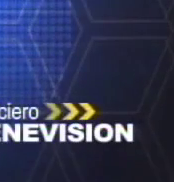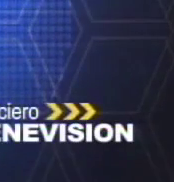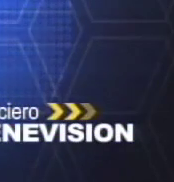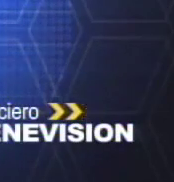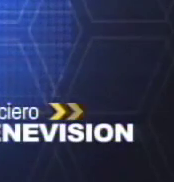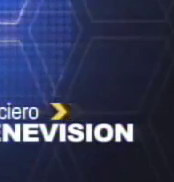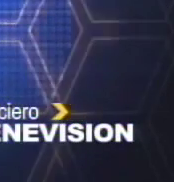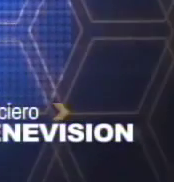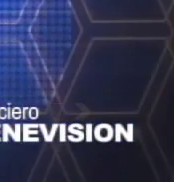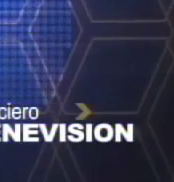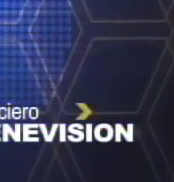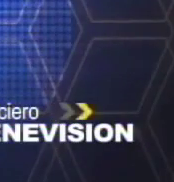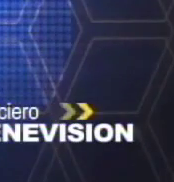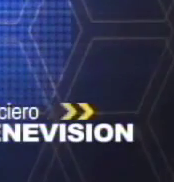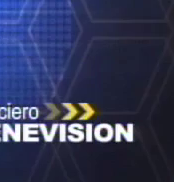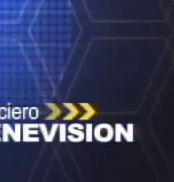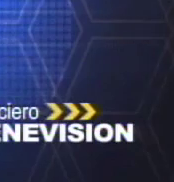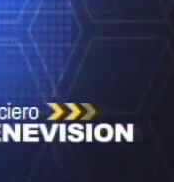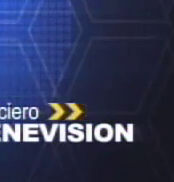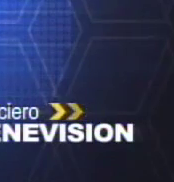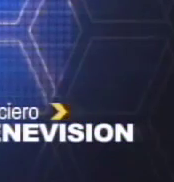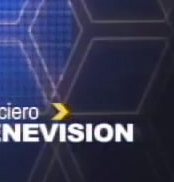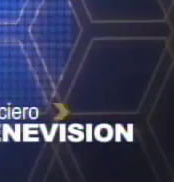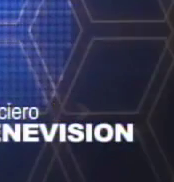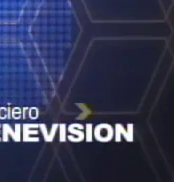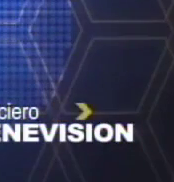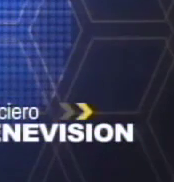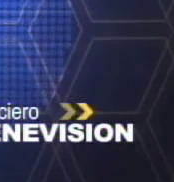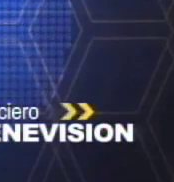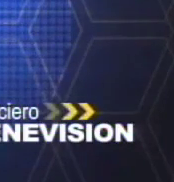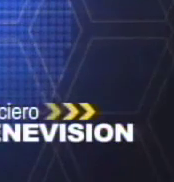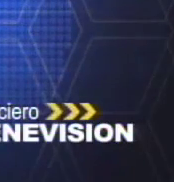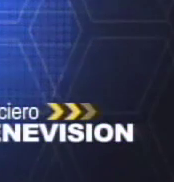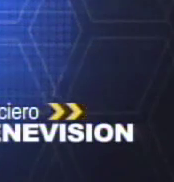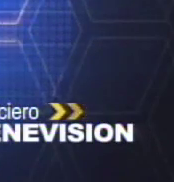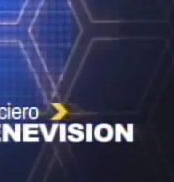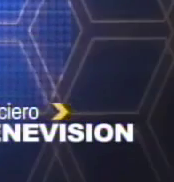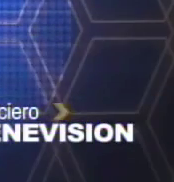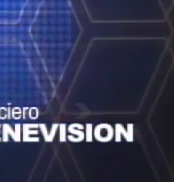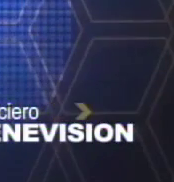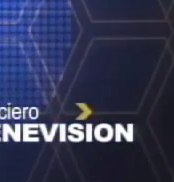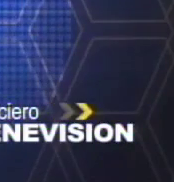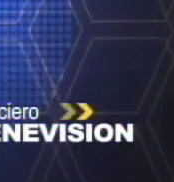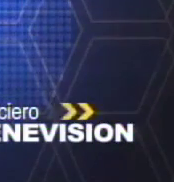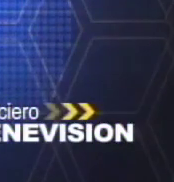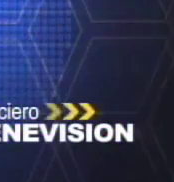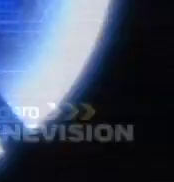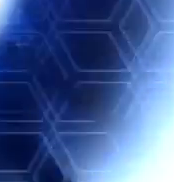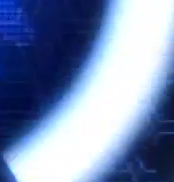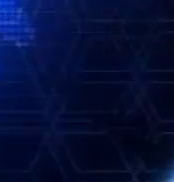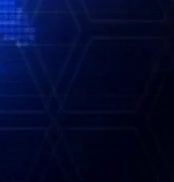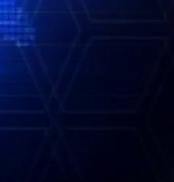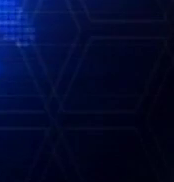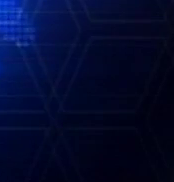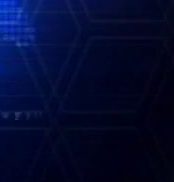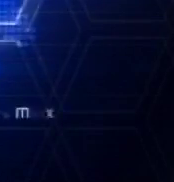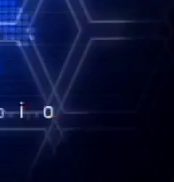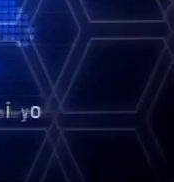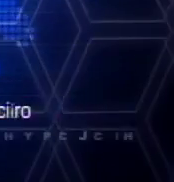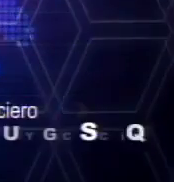Noticiero Venevisión te dice, con violencia no hay paraíso. Rompe el silencio ya.